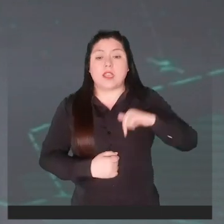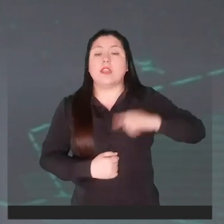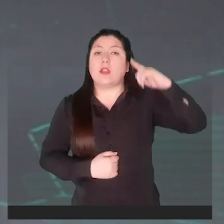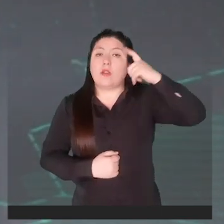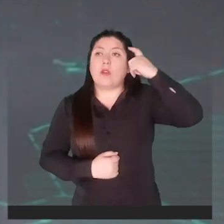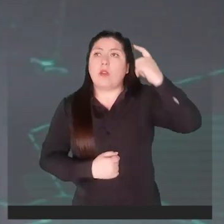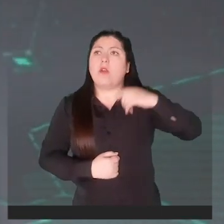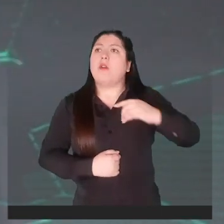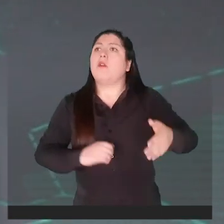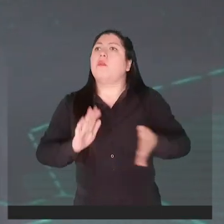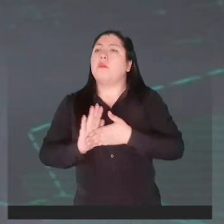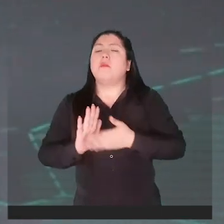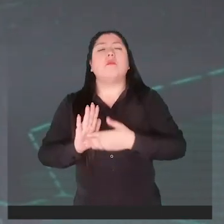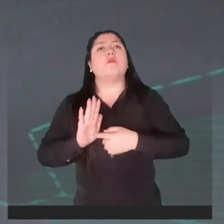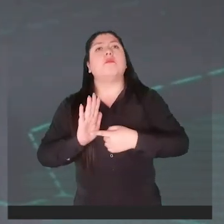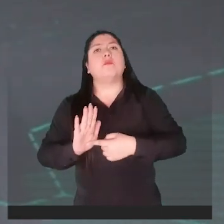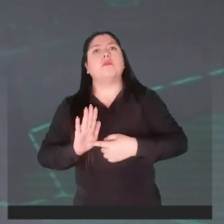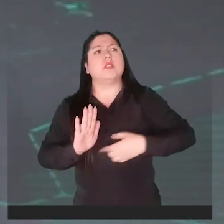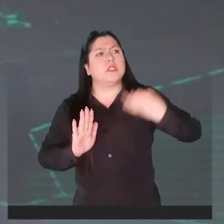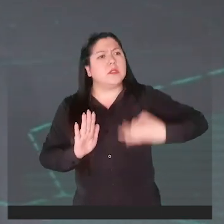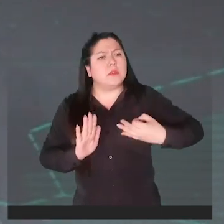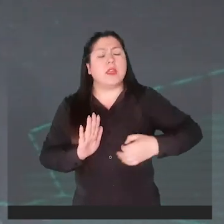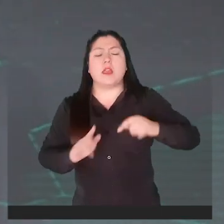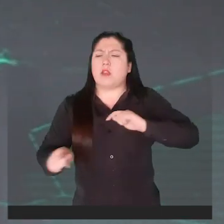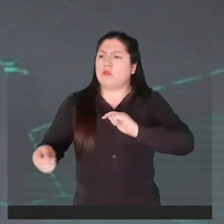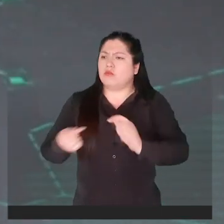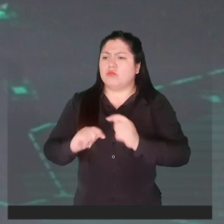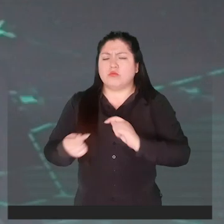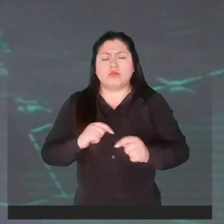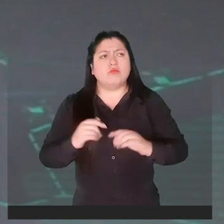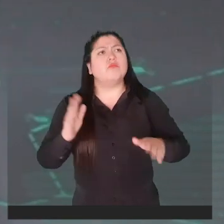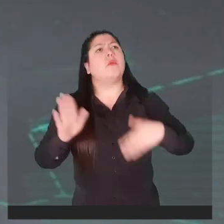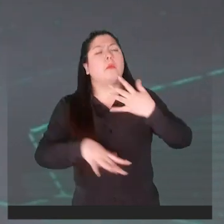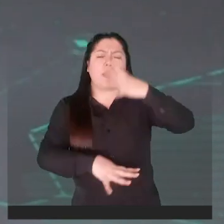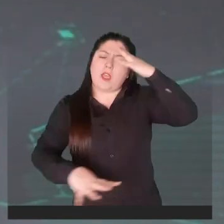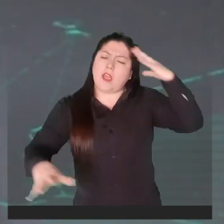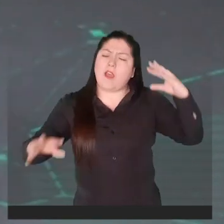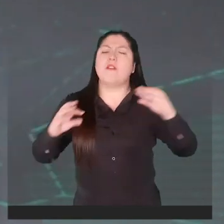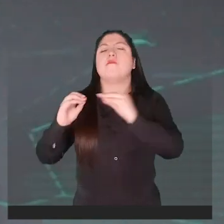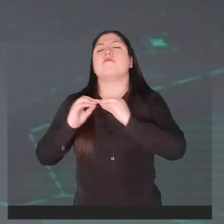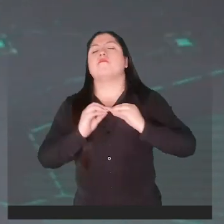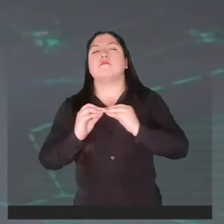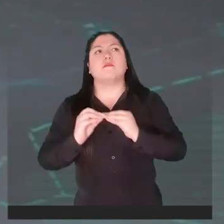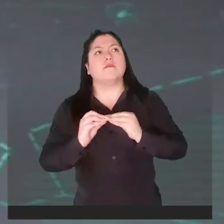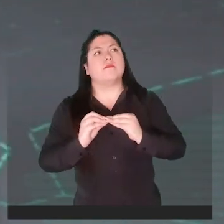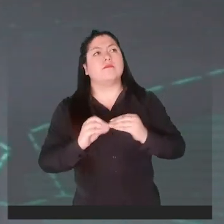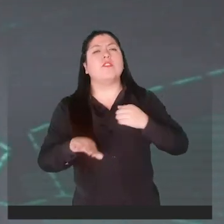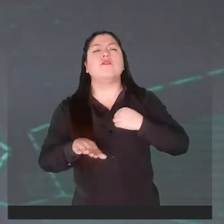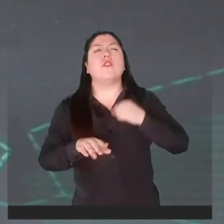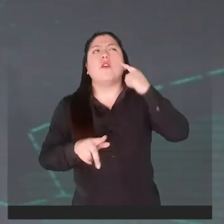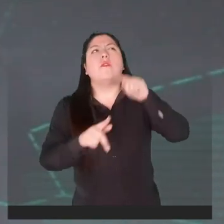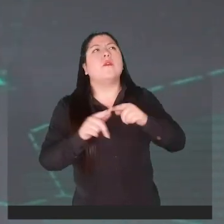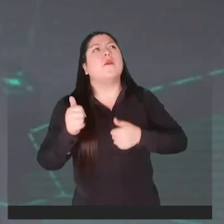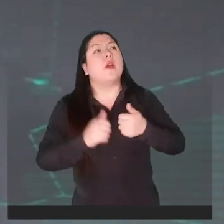y en múltiples circunstancias puede, a partir de esos debates, generar consensos. Pero mi invitación, señor registrador, a